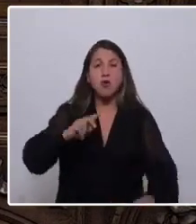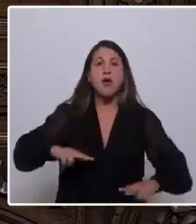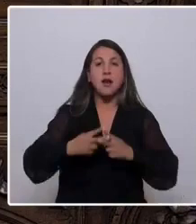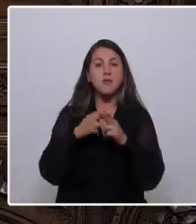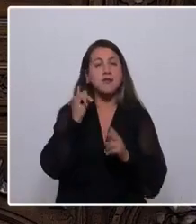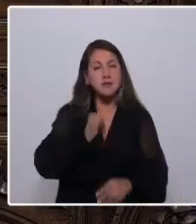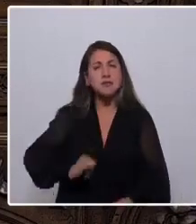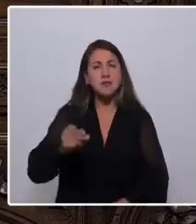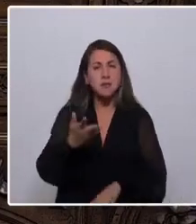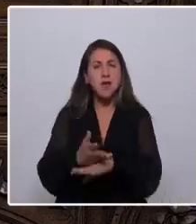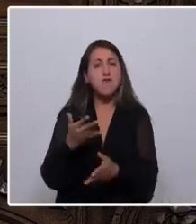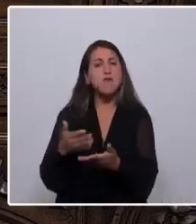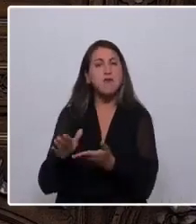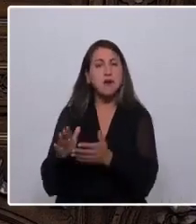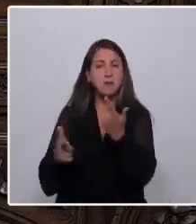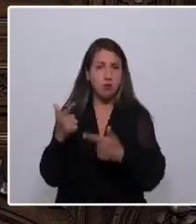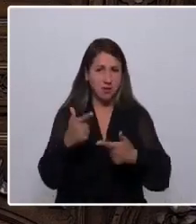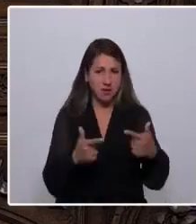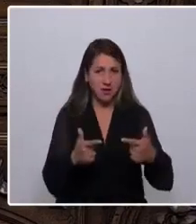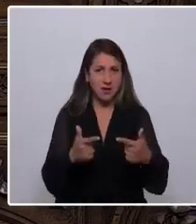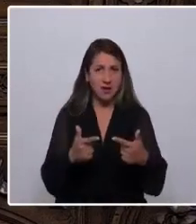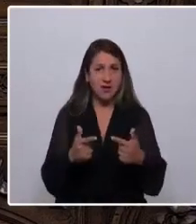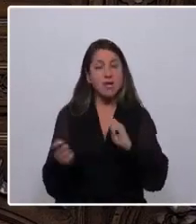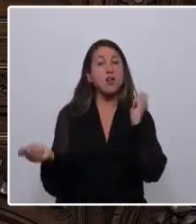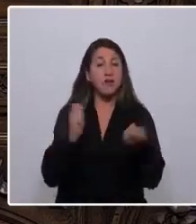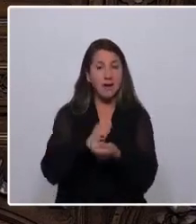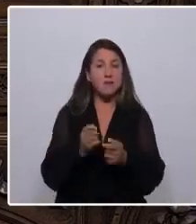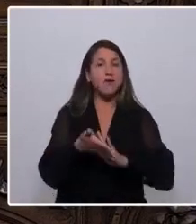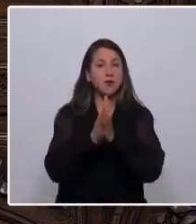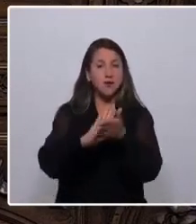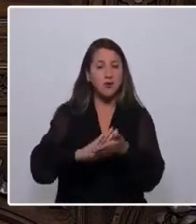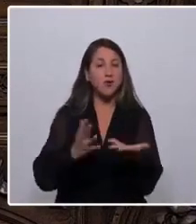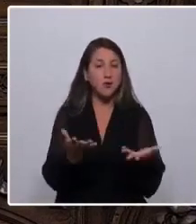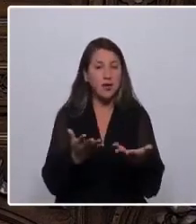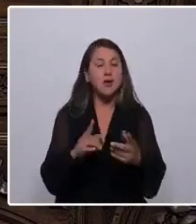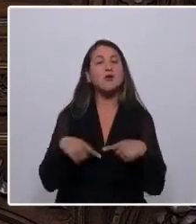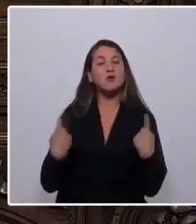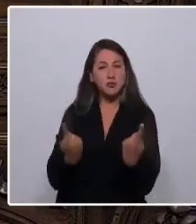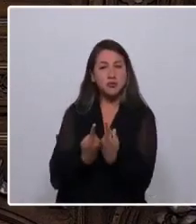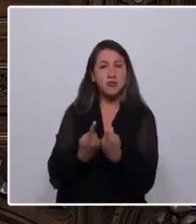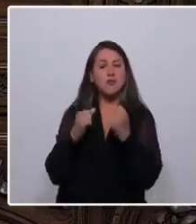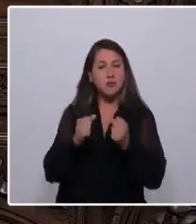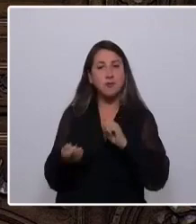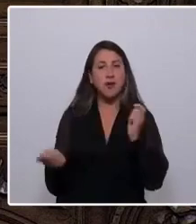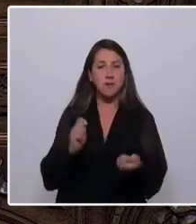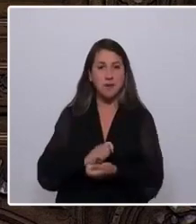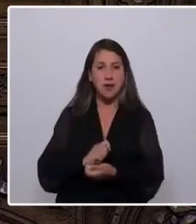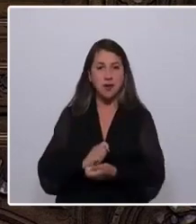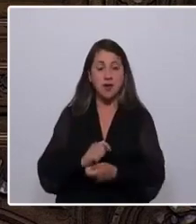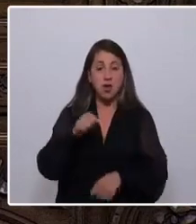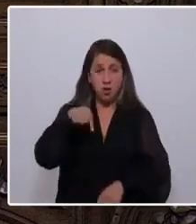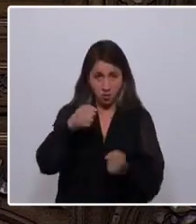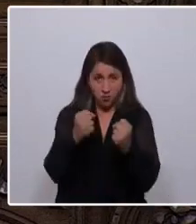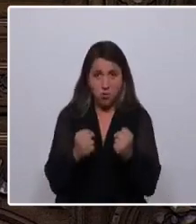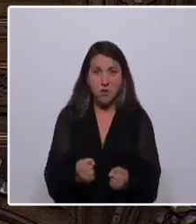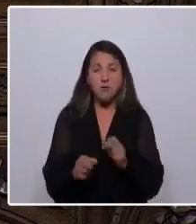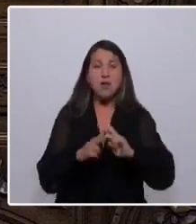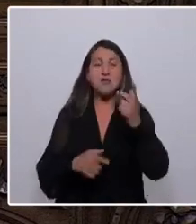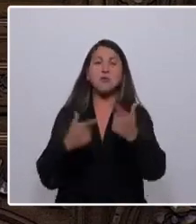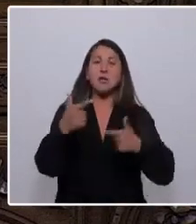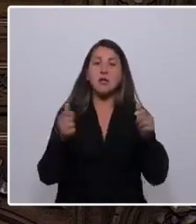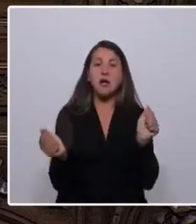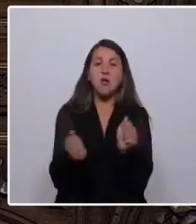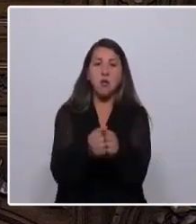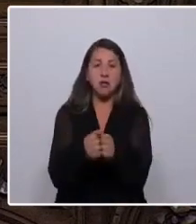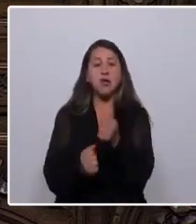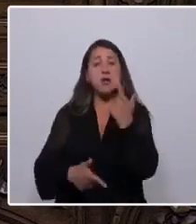ha estado fuera de la política y que lo cambiará todo: nosotras. Hoy es posible hacer políticas juntas,